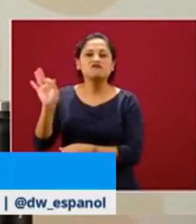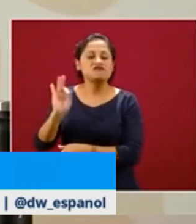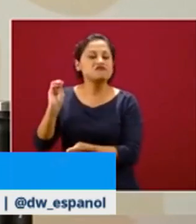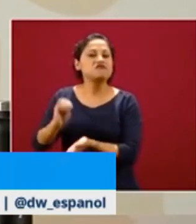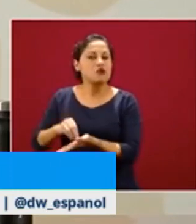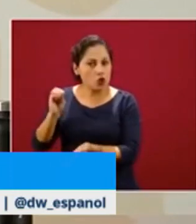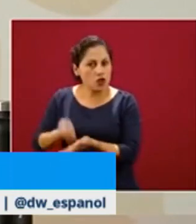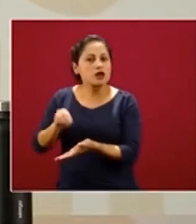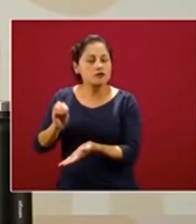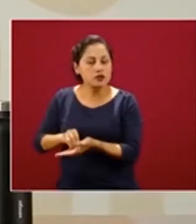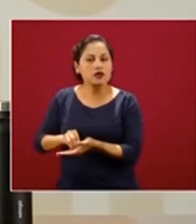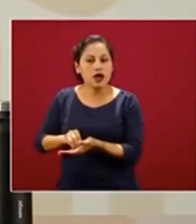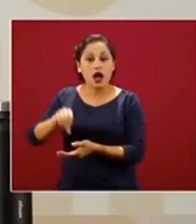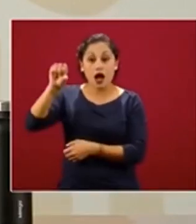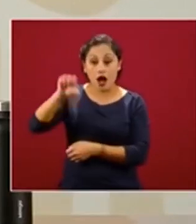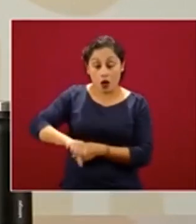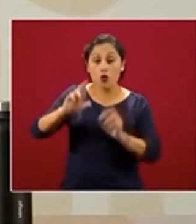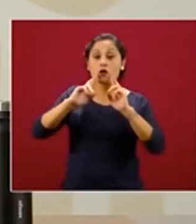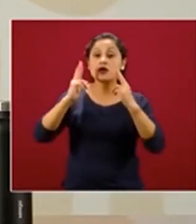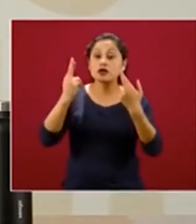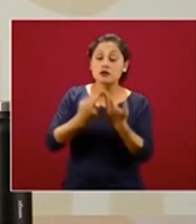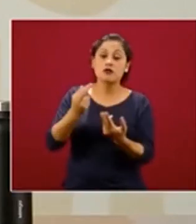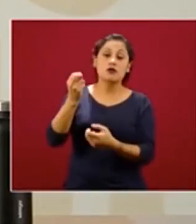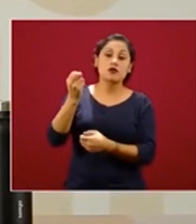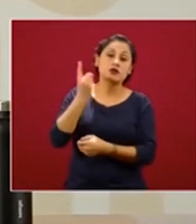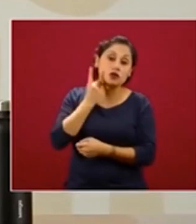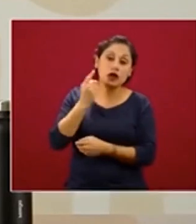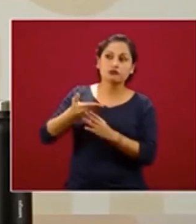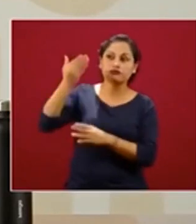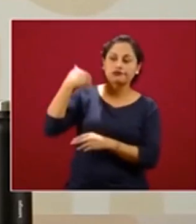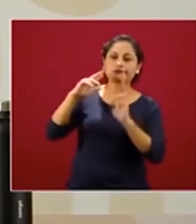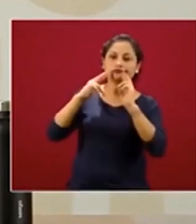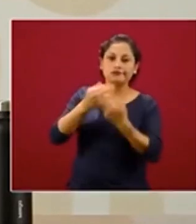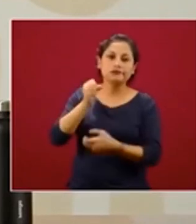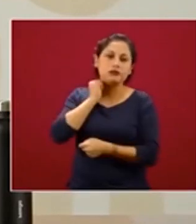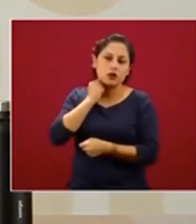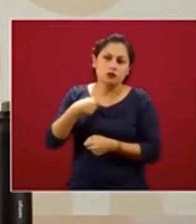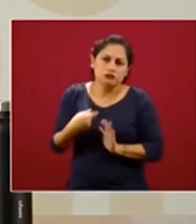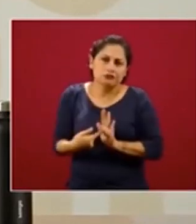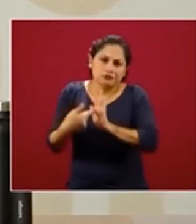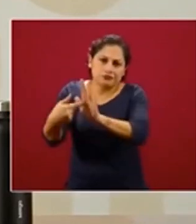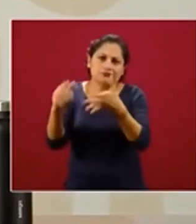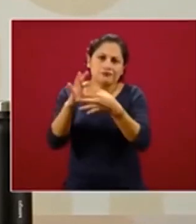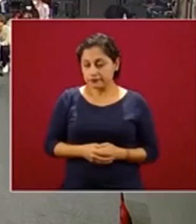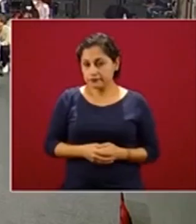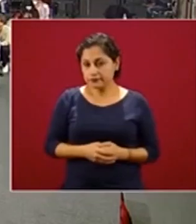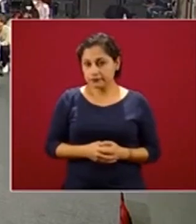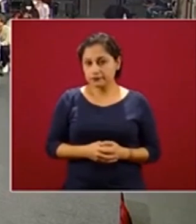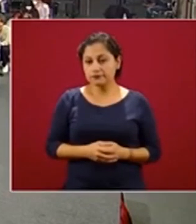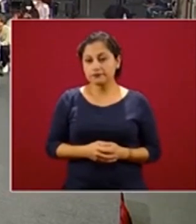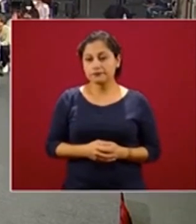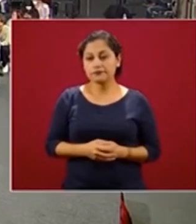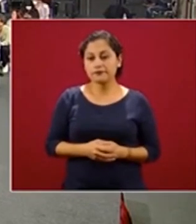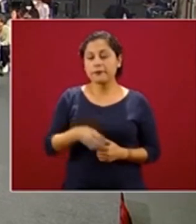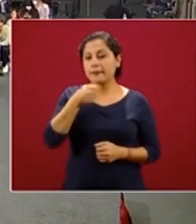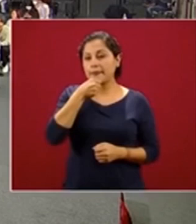senadores y comenté hoy con las y los diputados, y es el intervalo plausible de lo que podemos encontrar. Eso